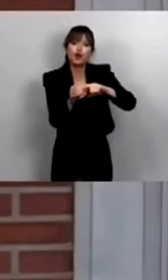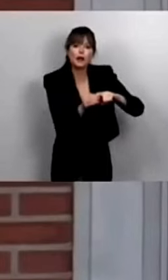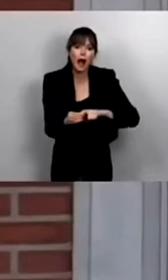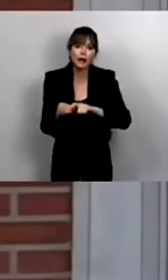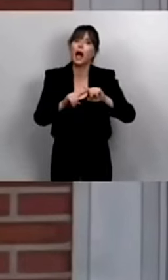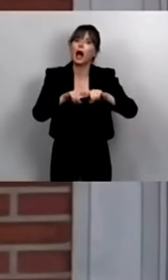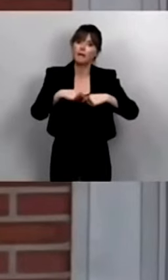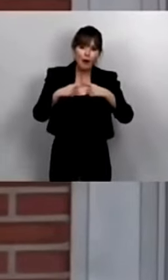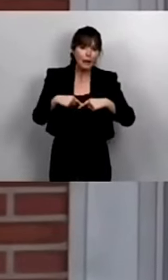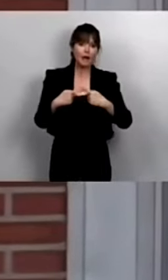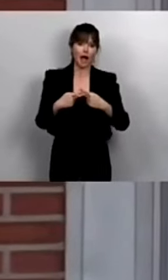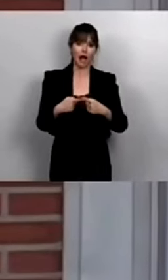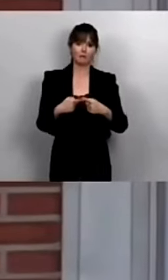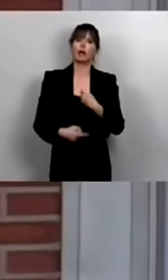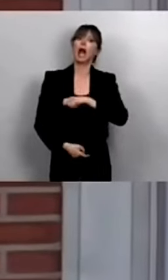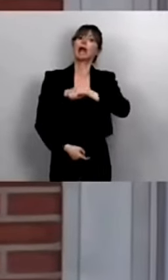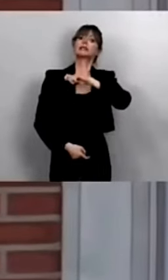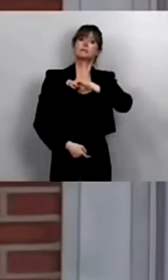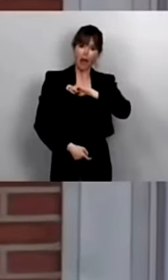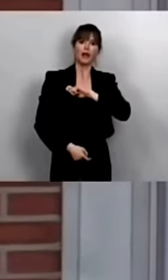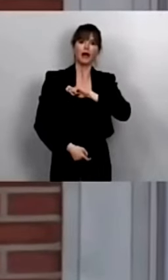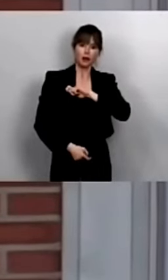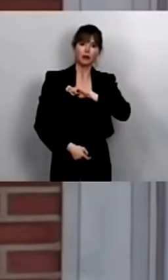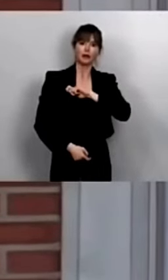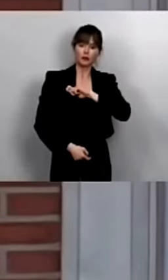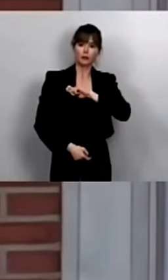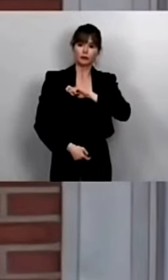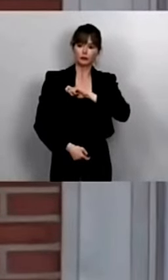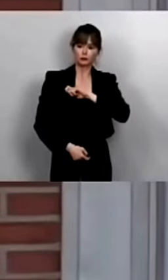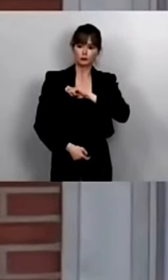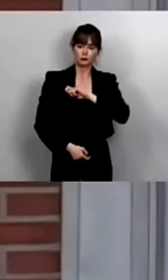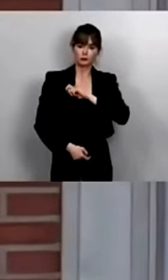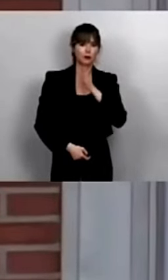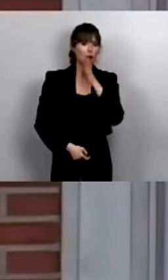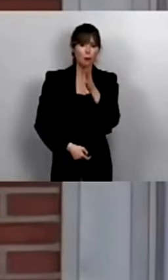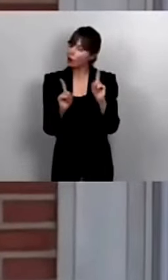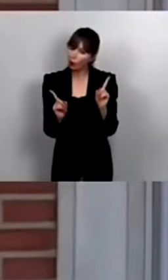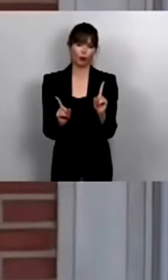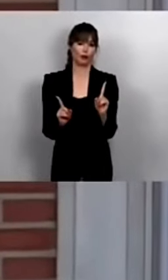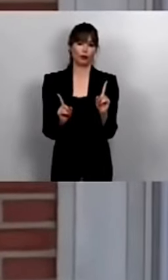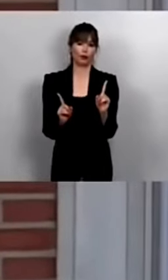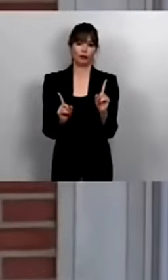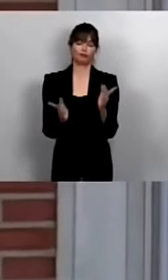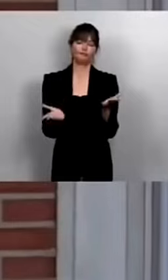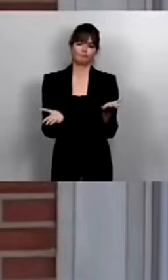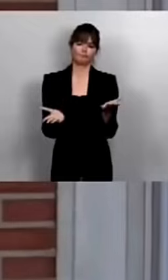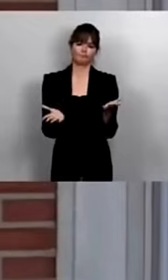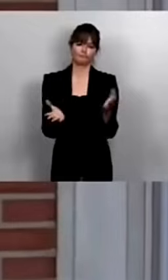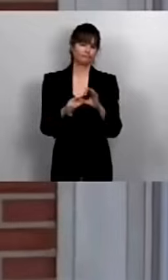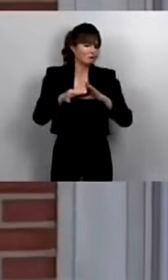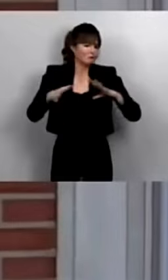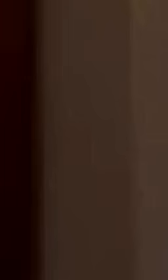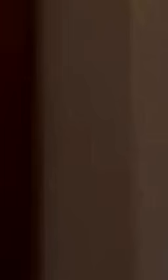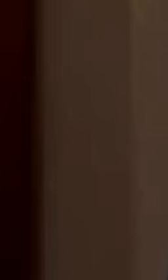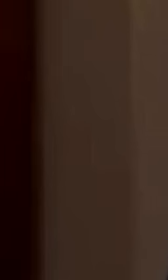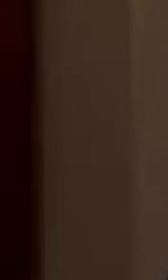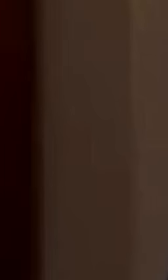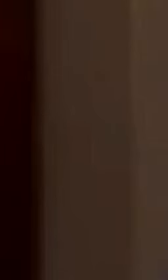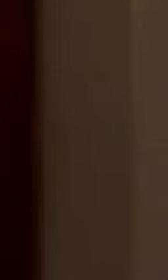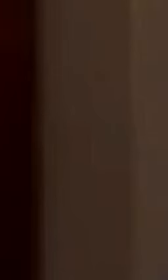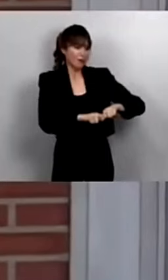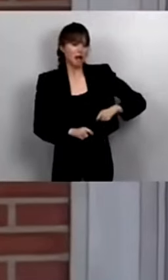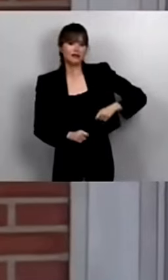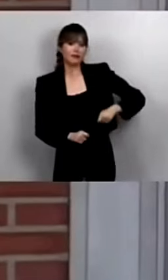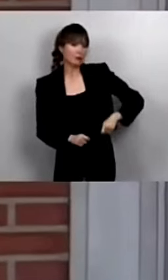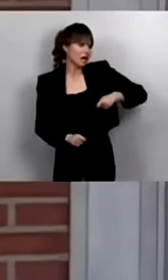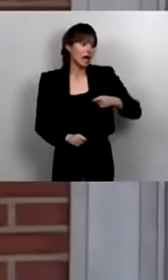Day Grill. Grace, Grey Grill, Gris. Grey, Grace, Grey, Brace, Grey Gris. Grace, Gris. ¡Un bicho,